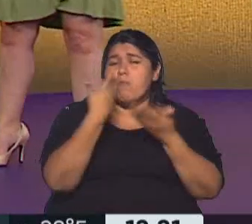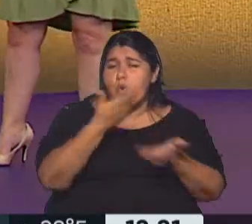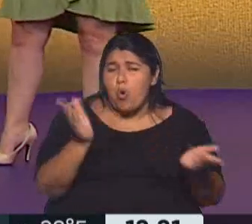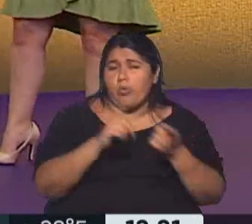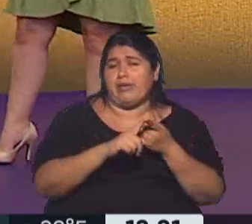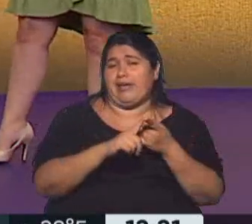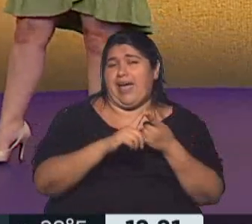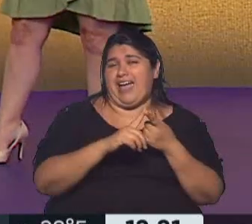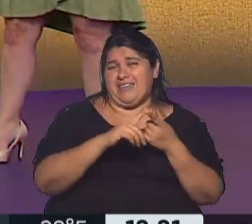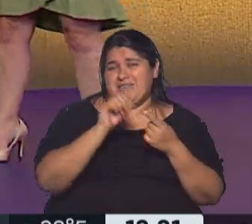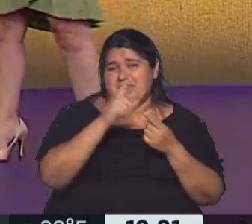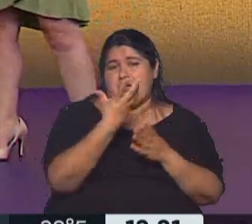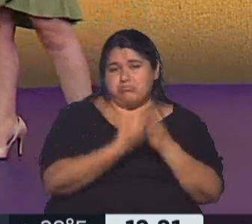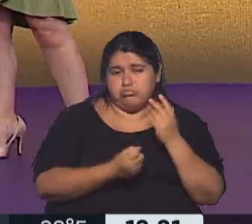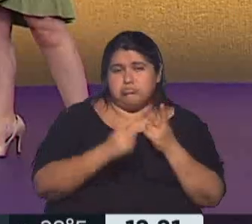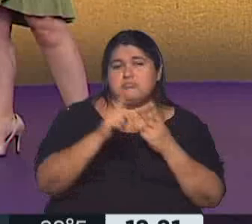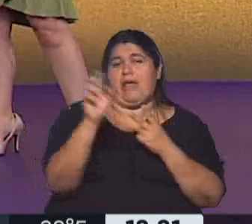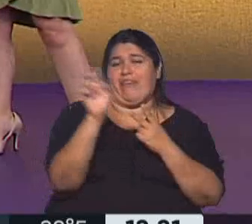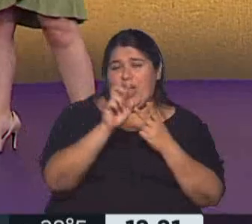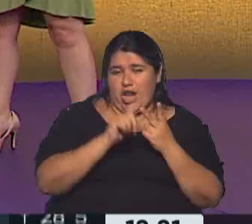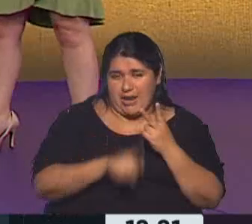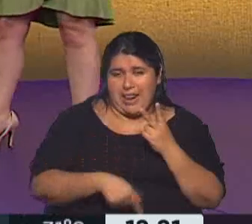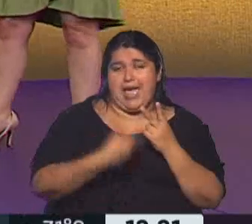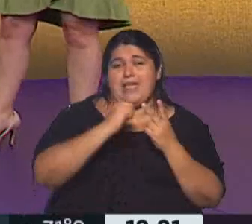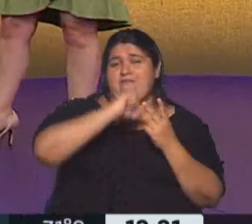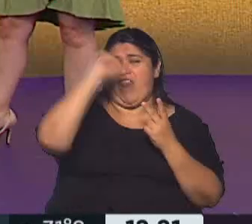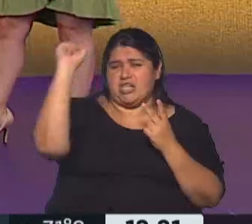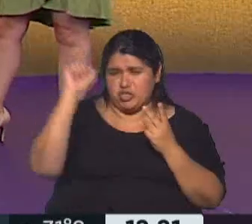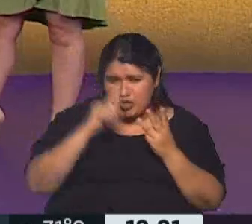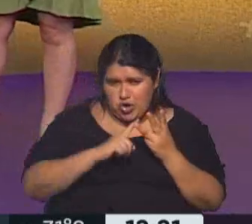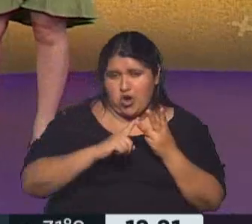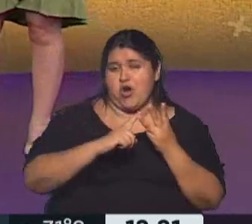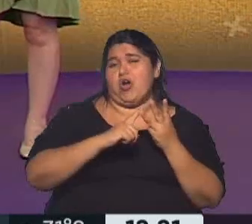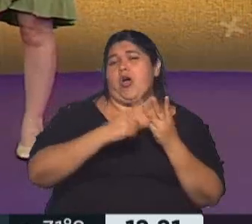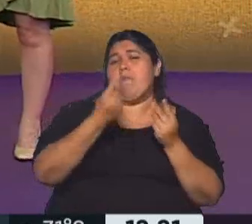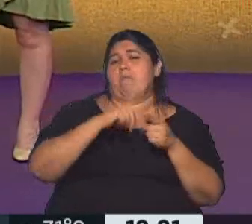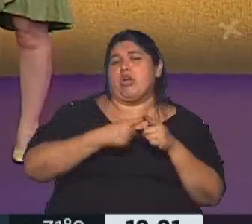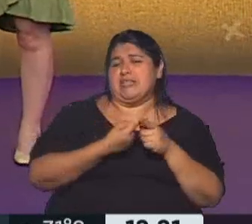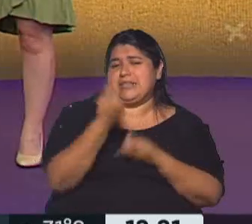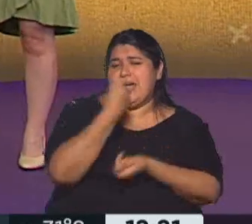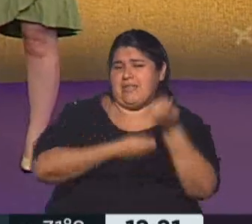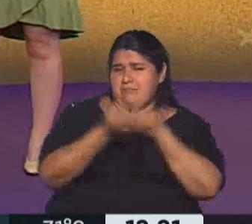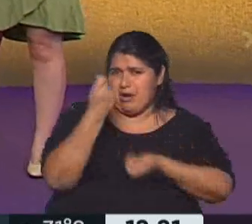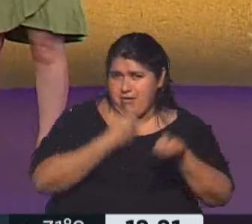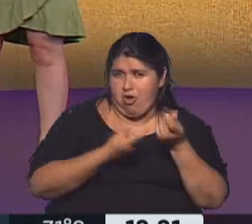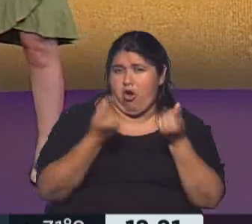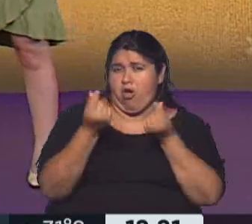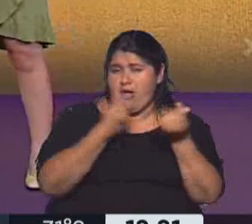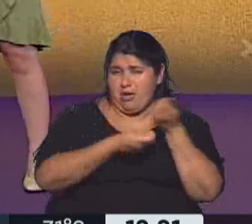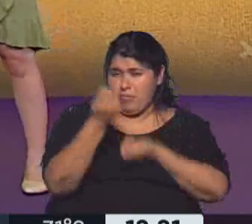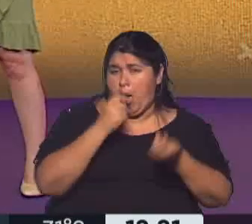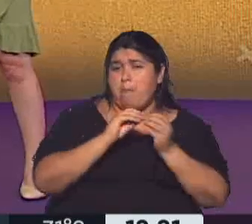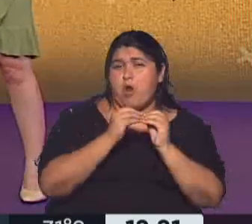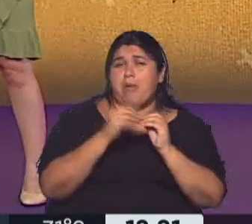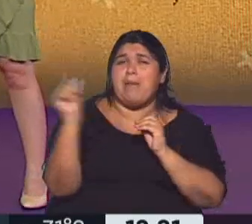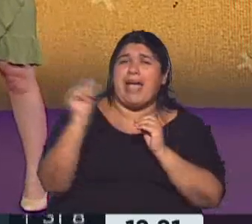déficit podemos decir, la dolarización, la alta inflación, la débil transmisión de la política monetaria, es decir, el problema que tenemos con